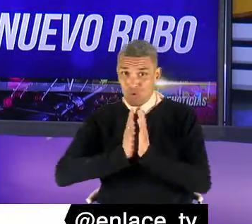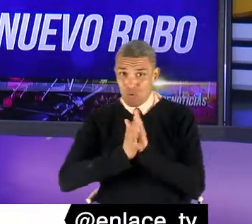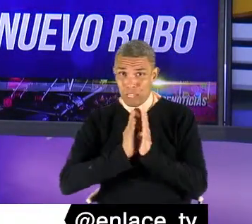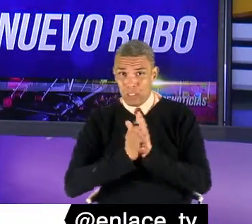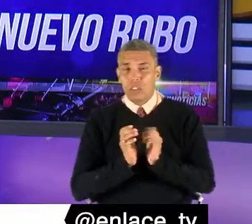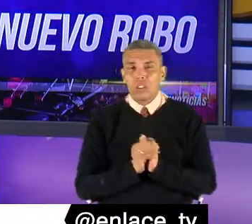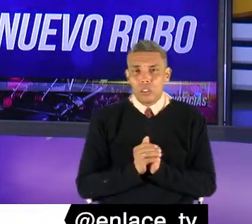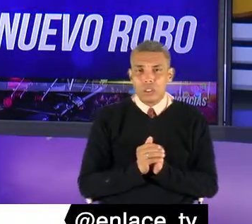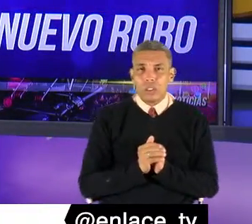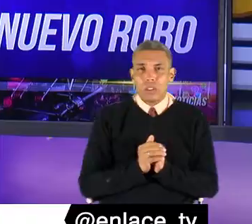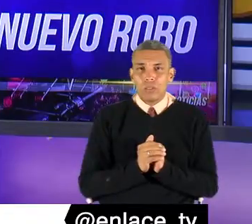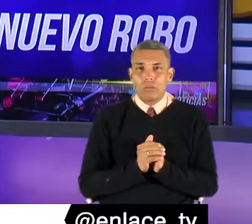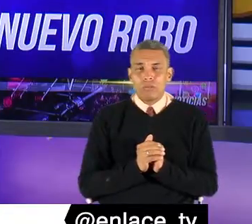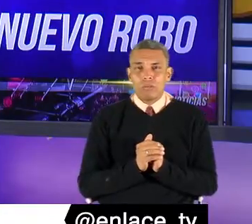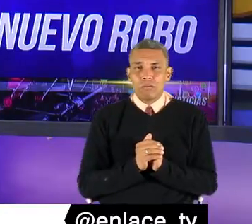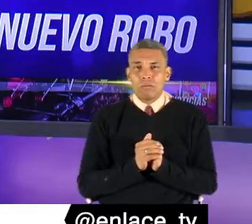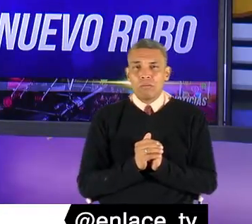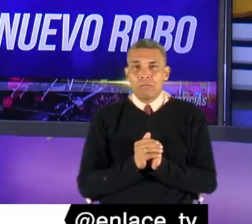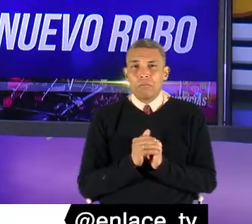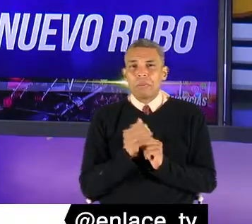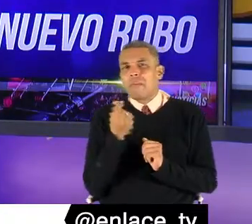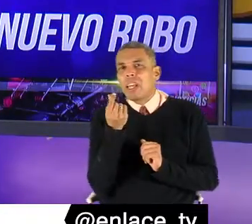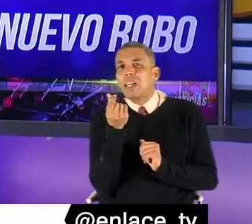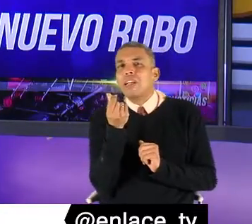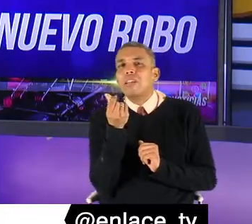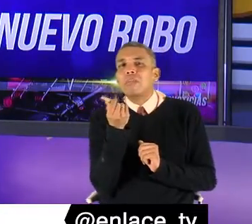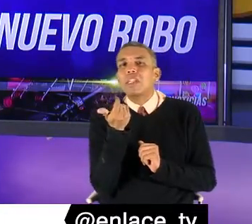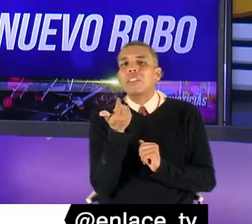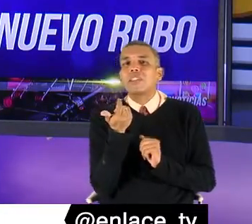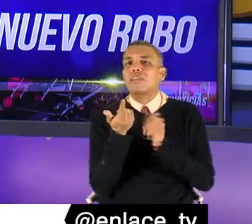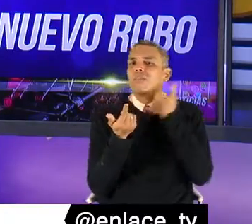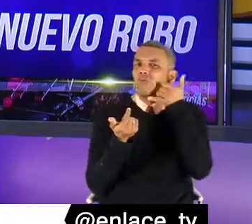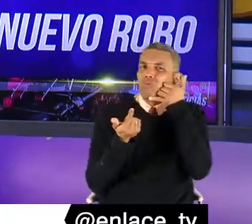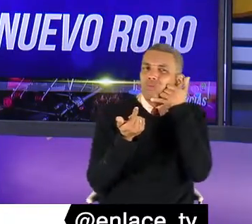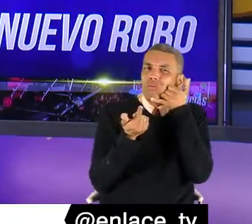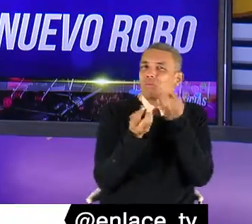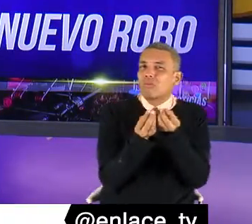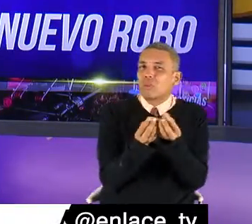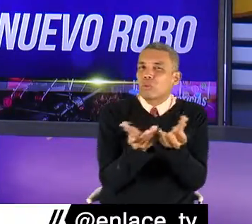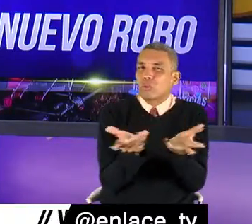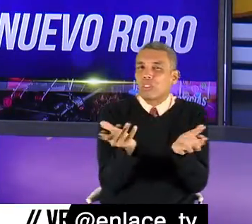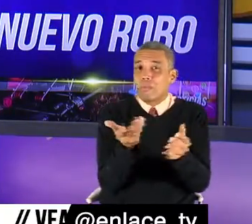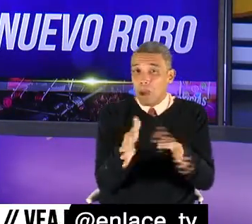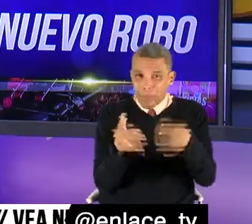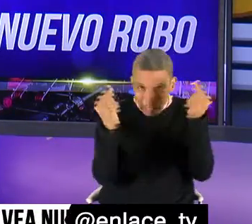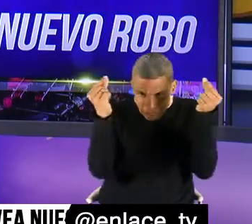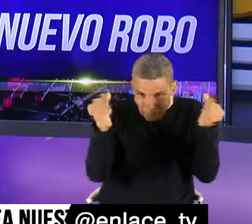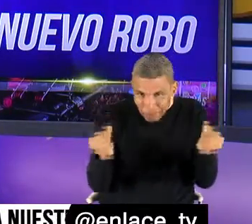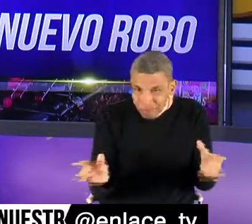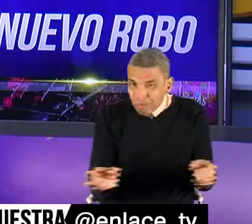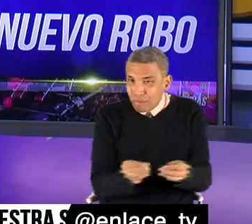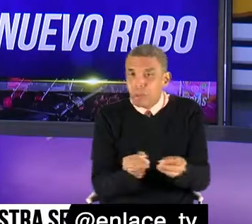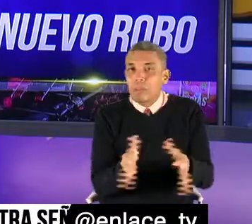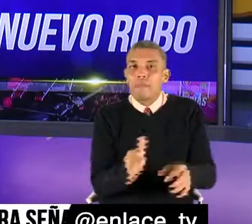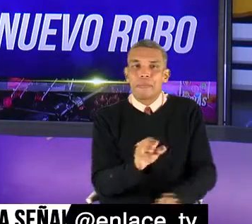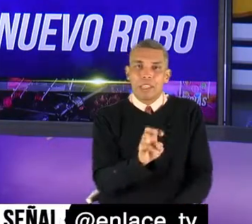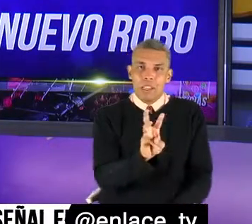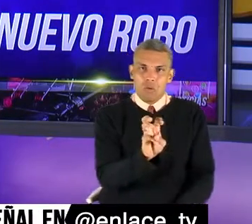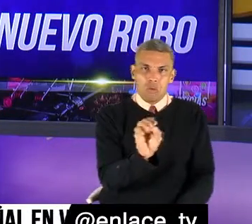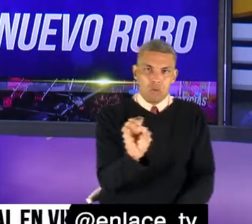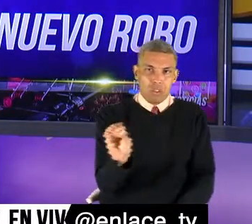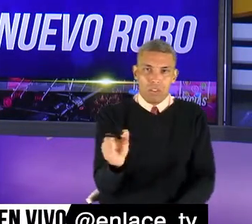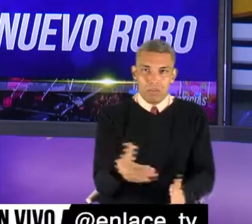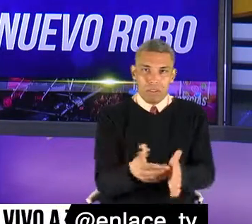vez delincuentes lograron llevarse dinero en efectivo y mercancía evaluada en aproximadamente 800 mil